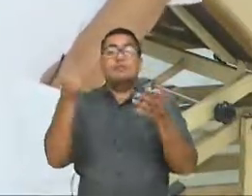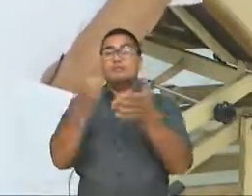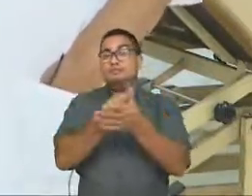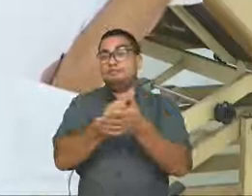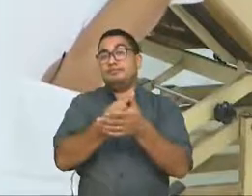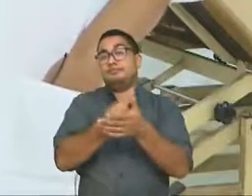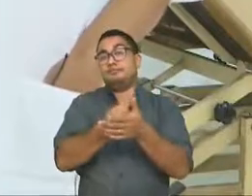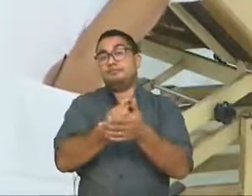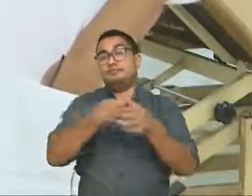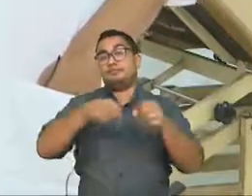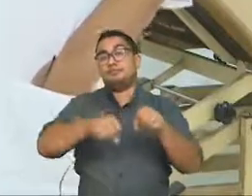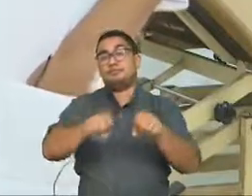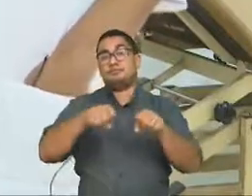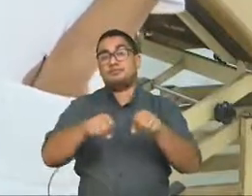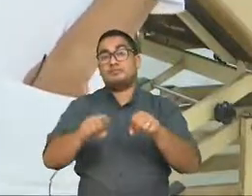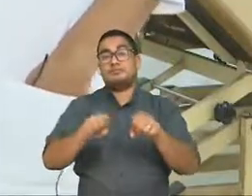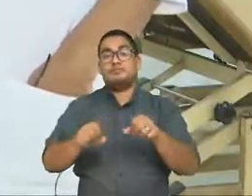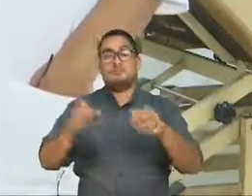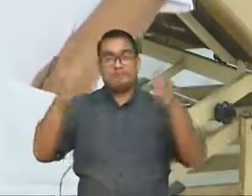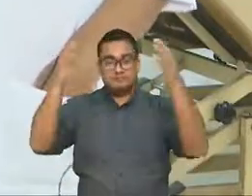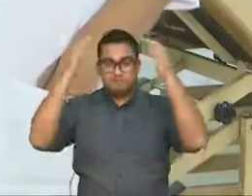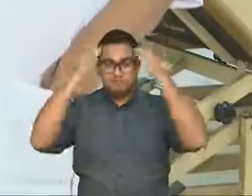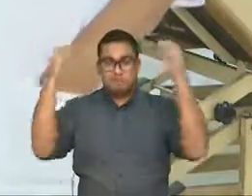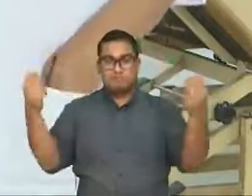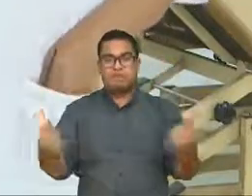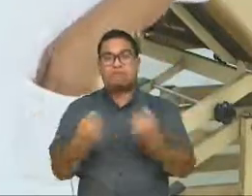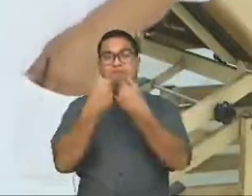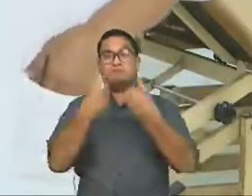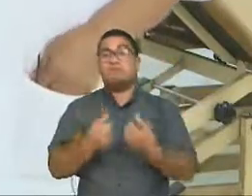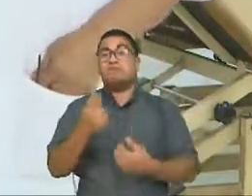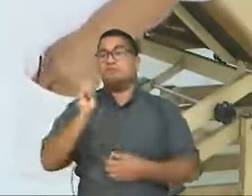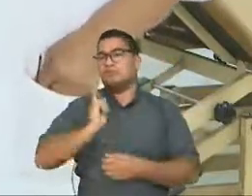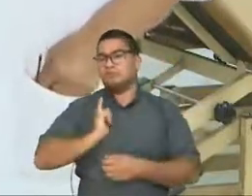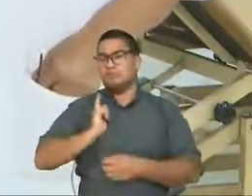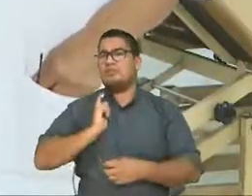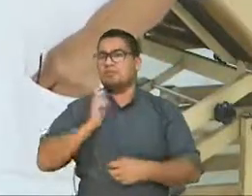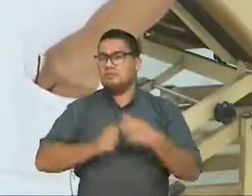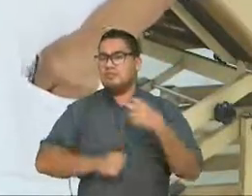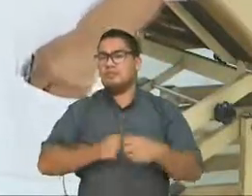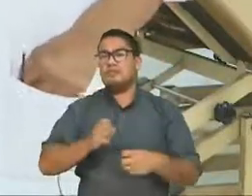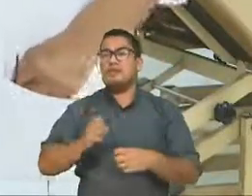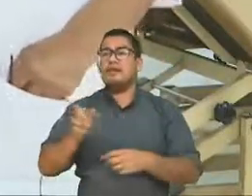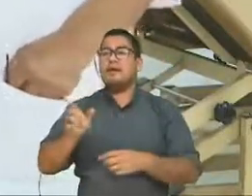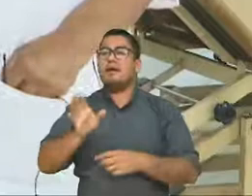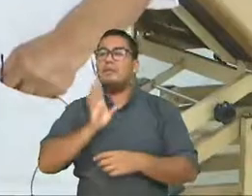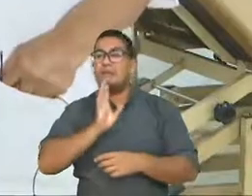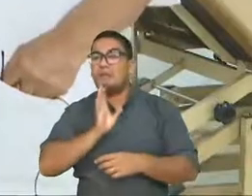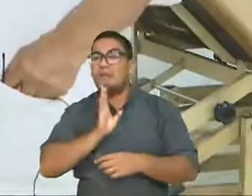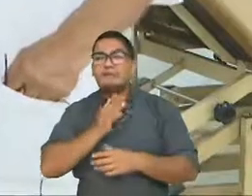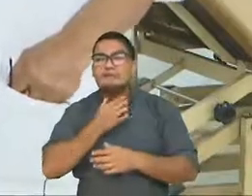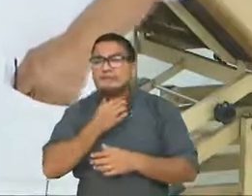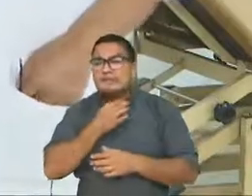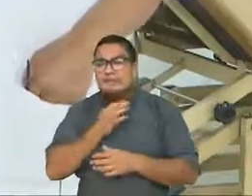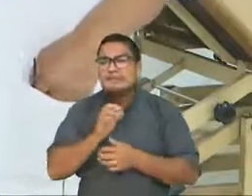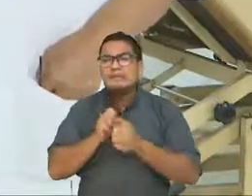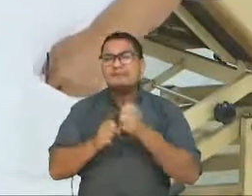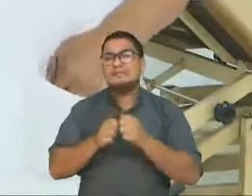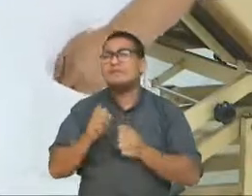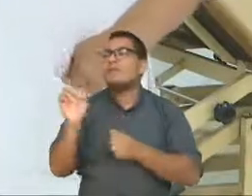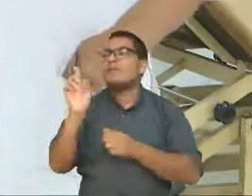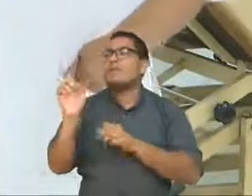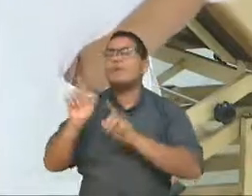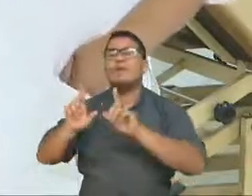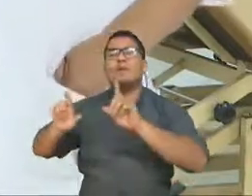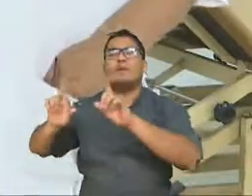tránsito en moto, que es el trauma cranoencefálico. Tienen problemas de lenguaje, hay una área especializada para trabajar